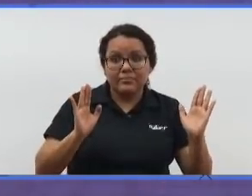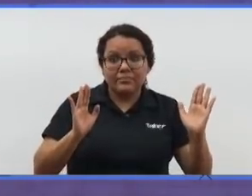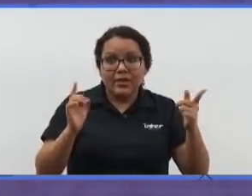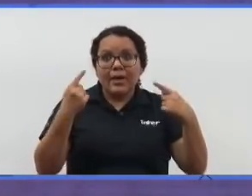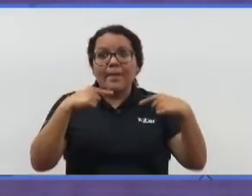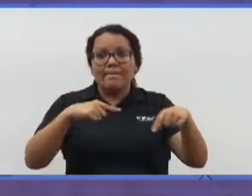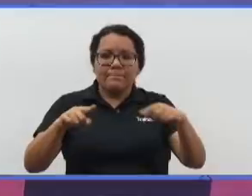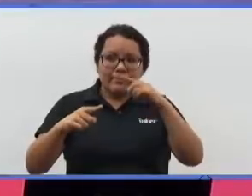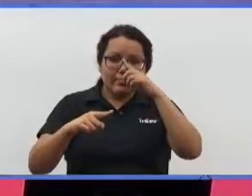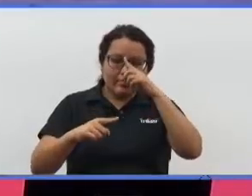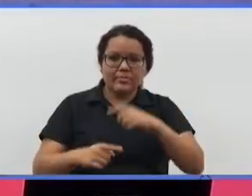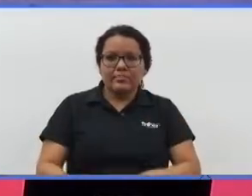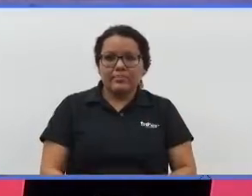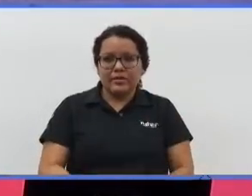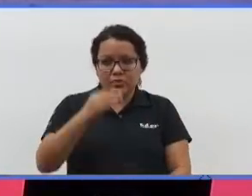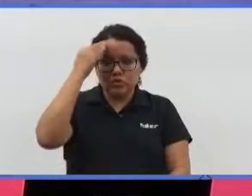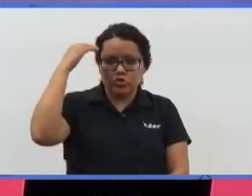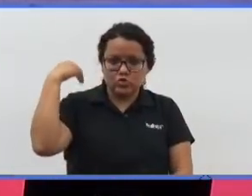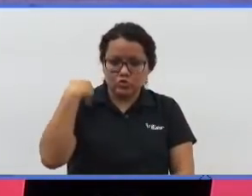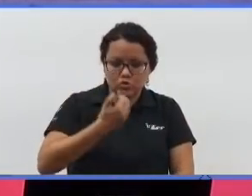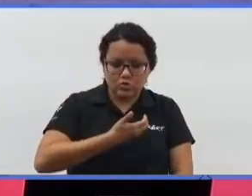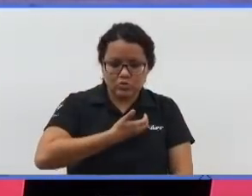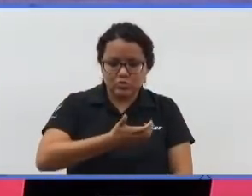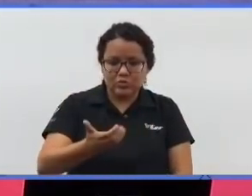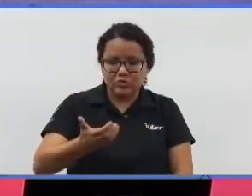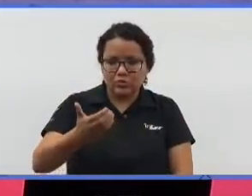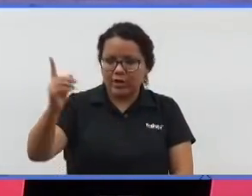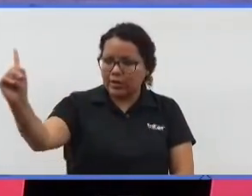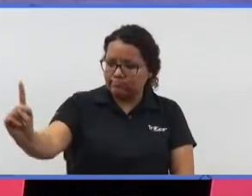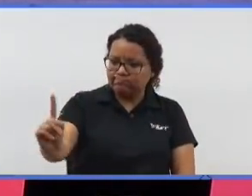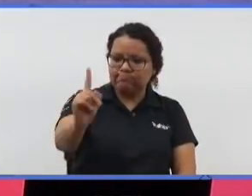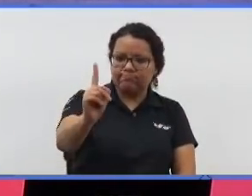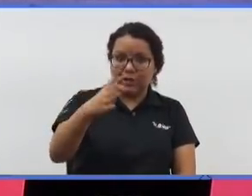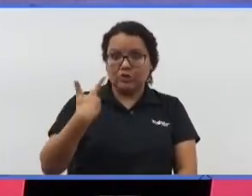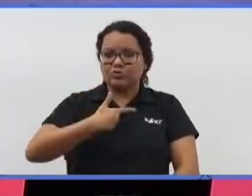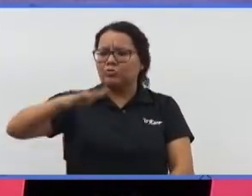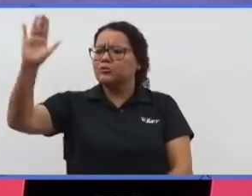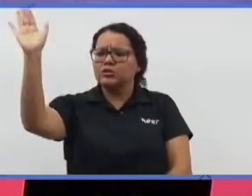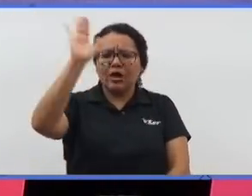que entre su majestad su suegra todo el mundo es para salud